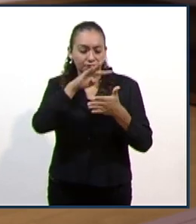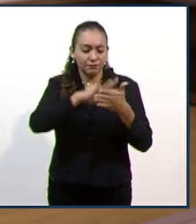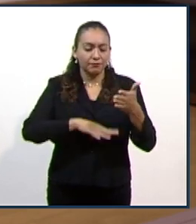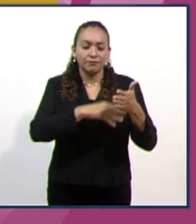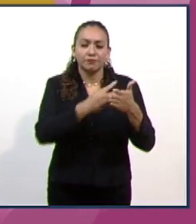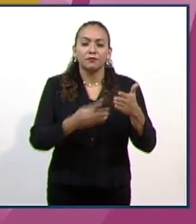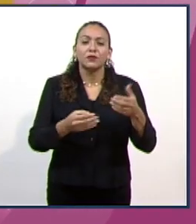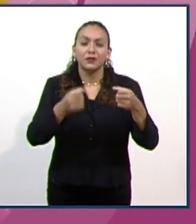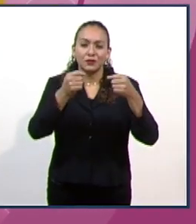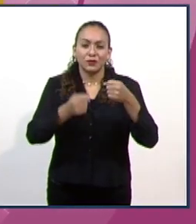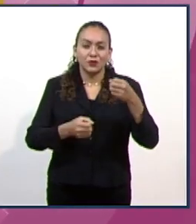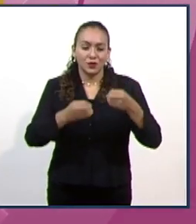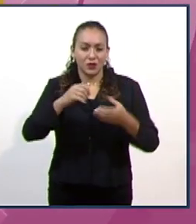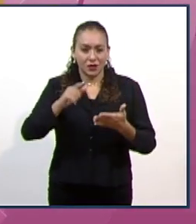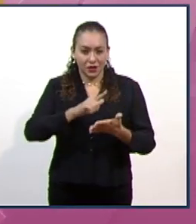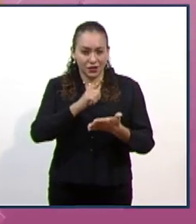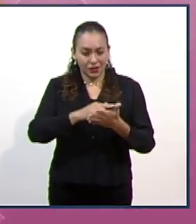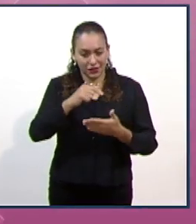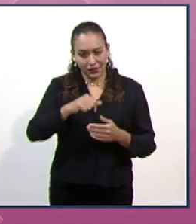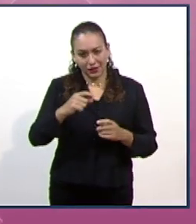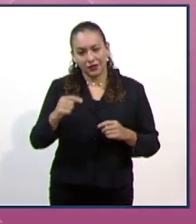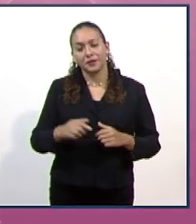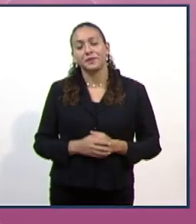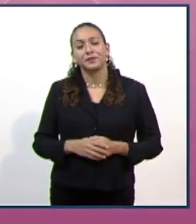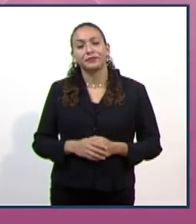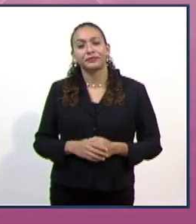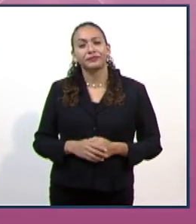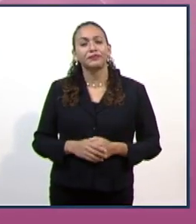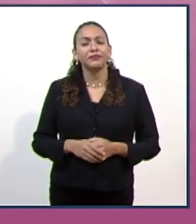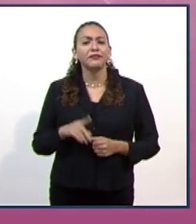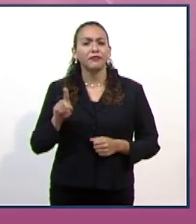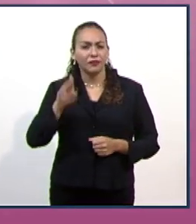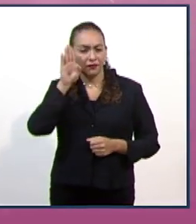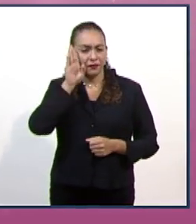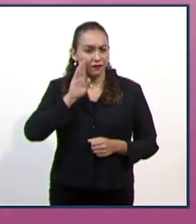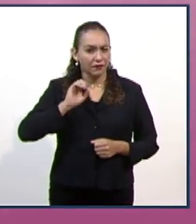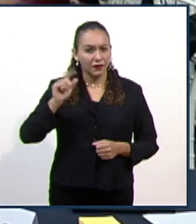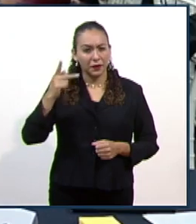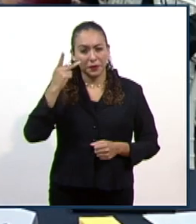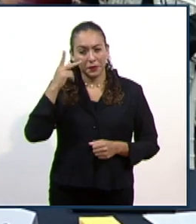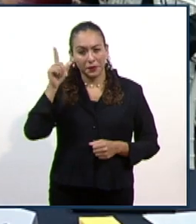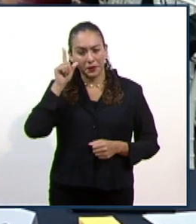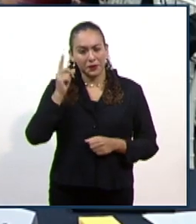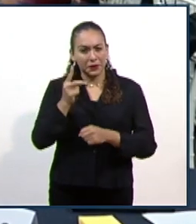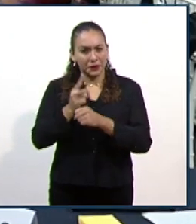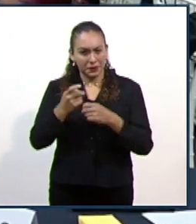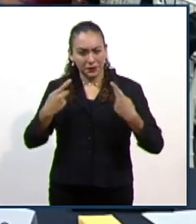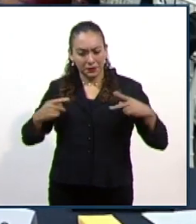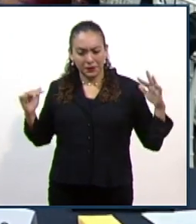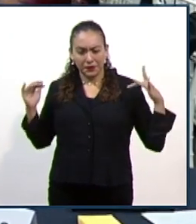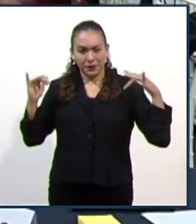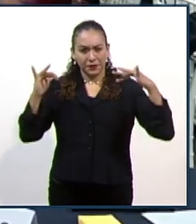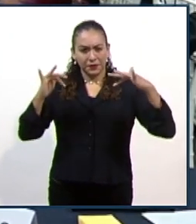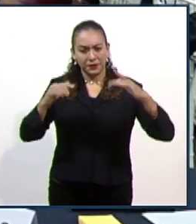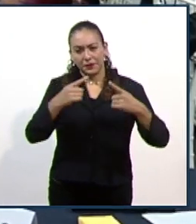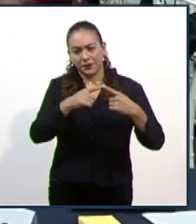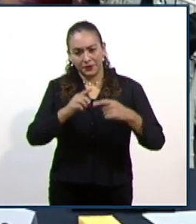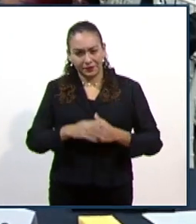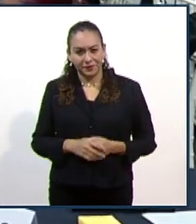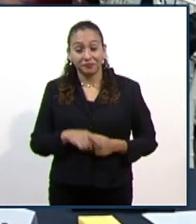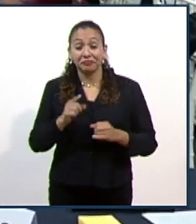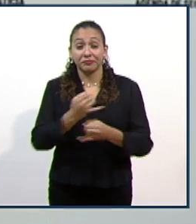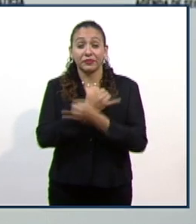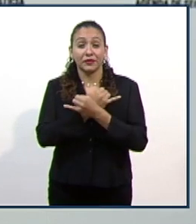desde el Poder Judicial. Encuentros a los que convocó la ministra presidenta Norma Lucía Piña Hernández. Durante la